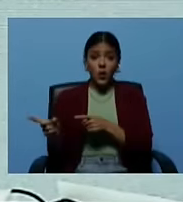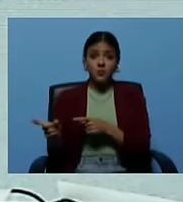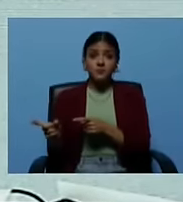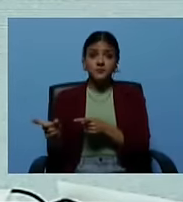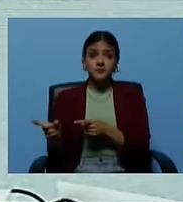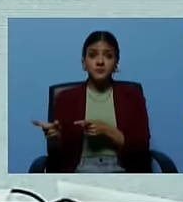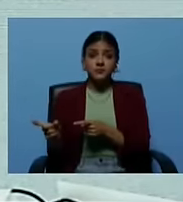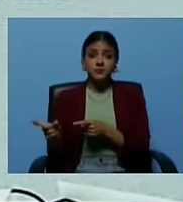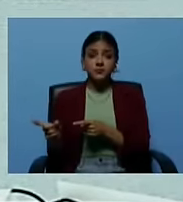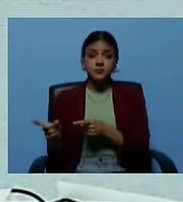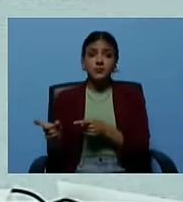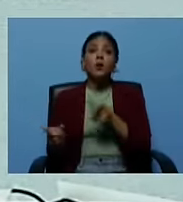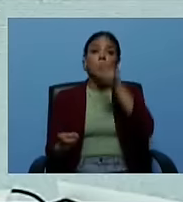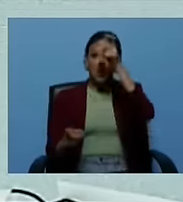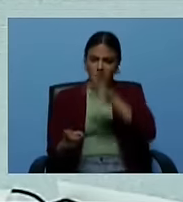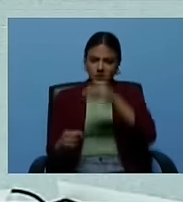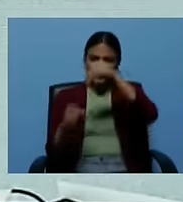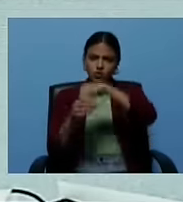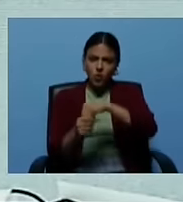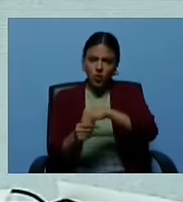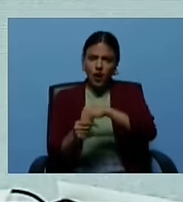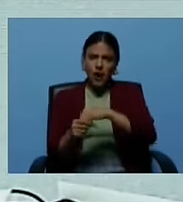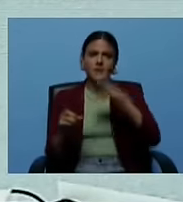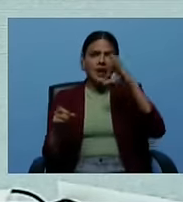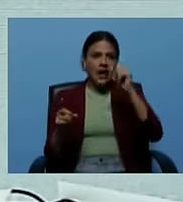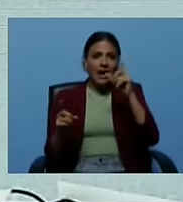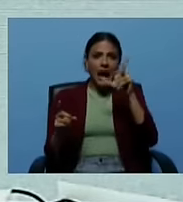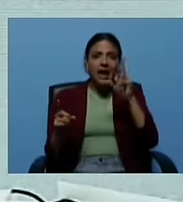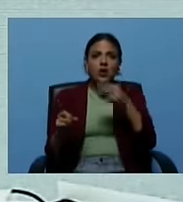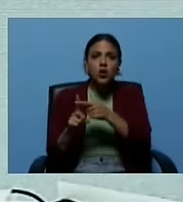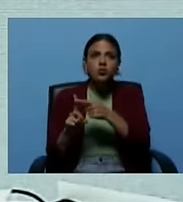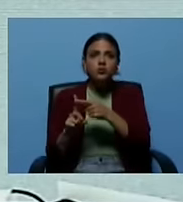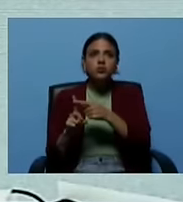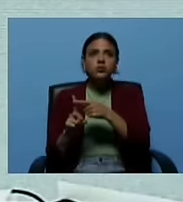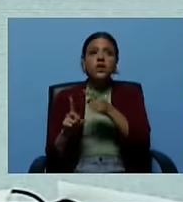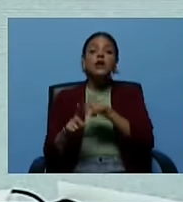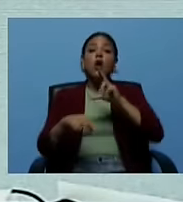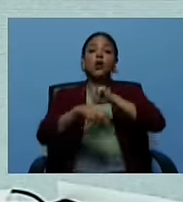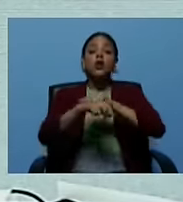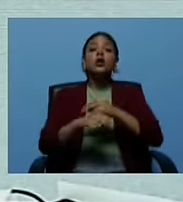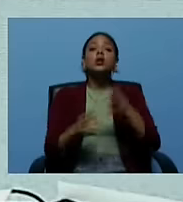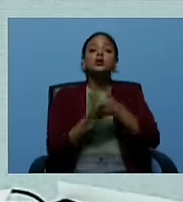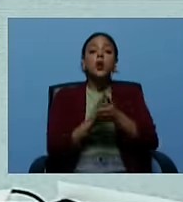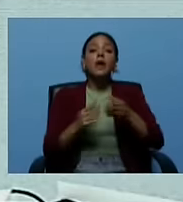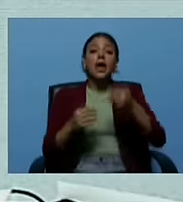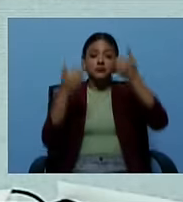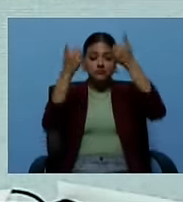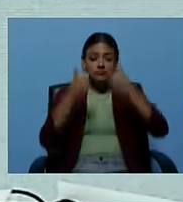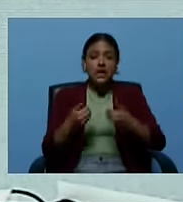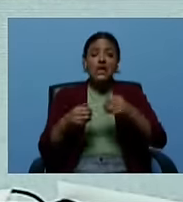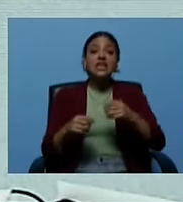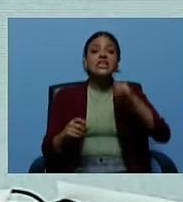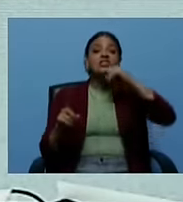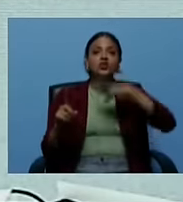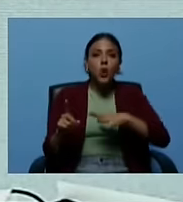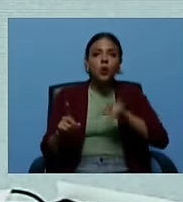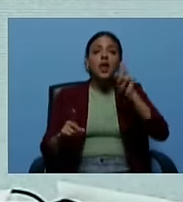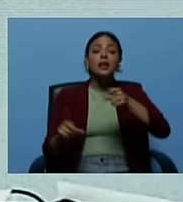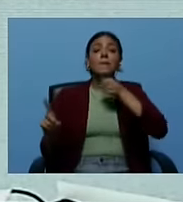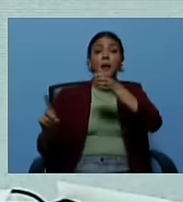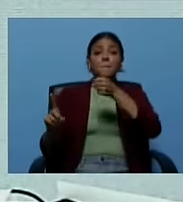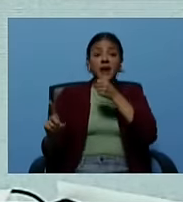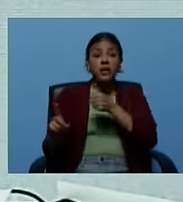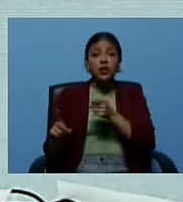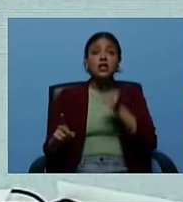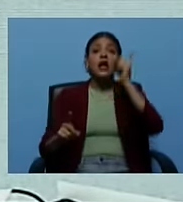un ciudadano, Carlos Javier Censo Vila, es doctor en historia y licenciado en periodismo. Actualmente es